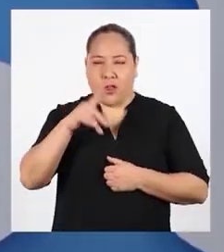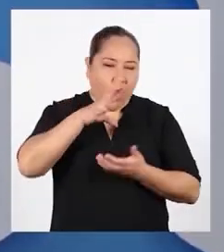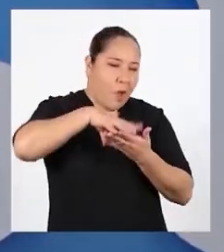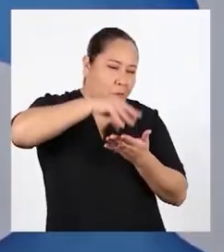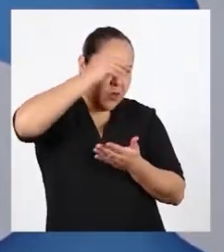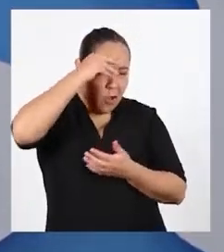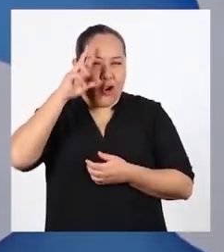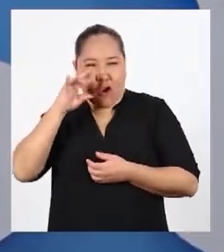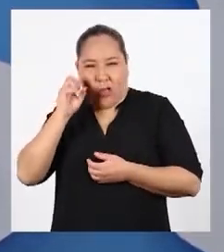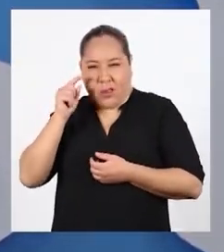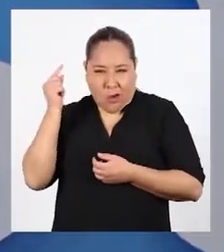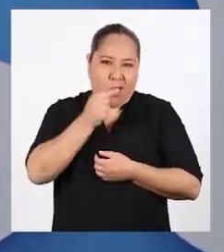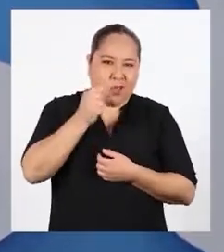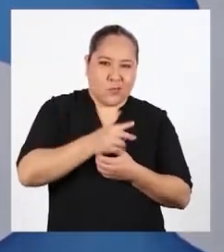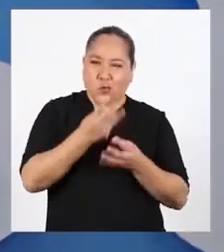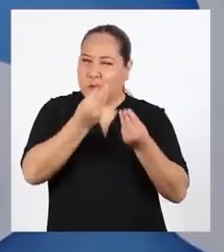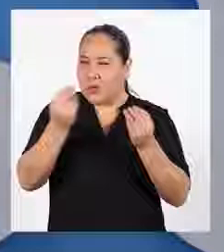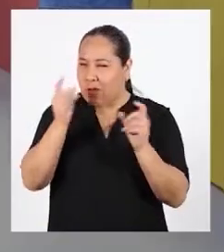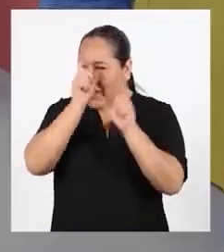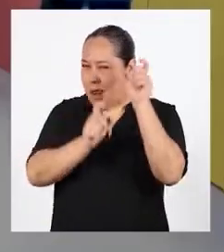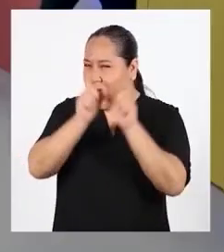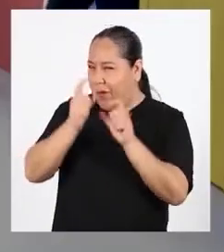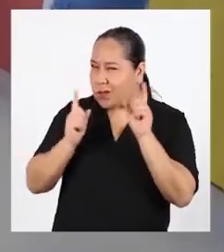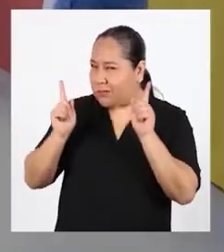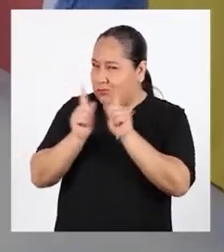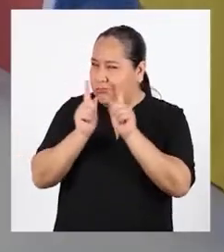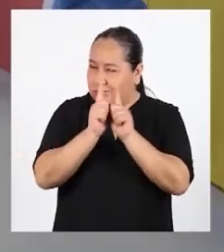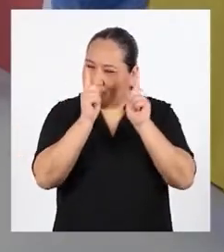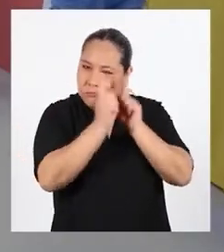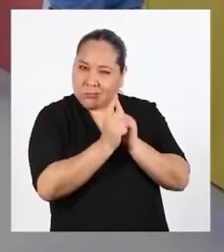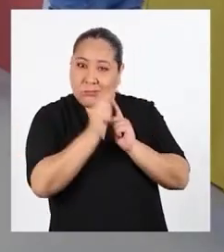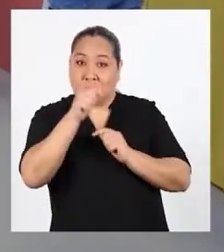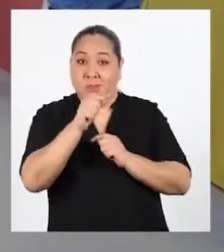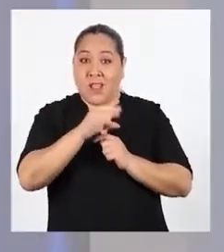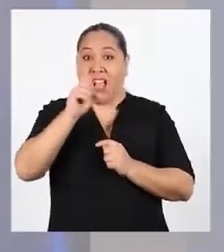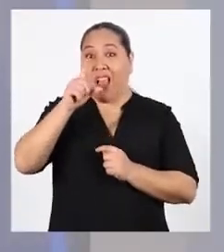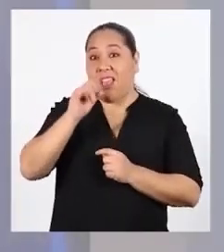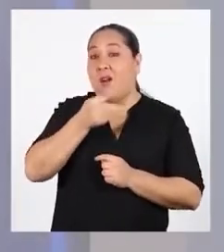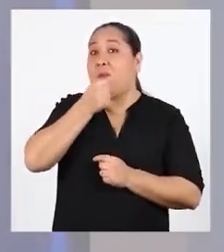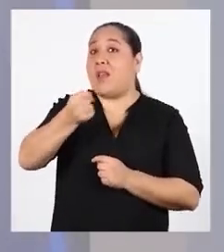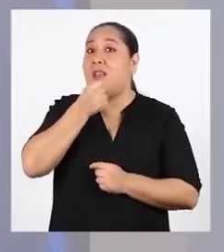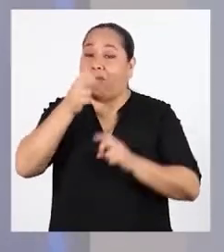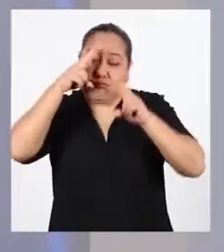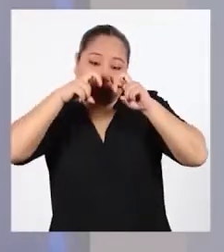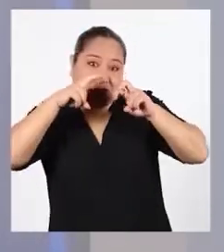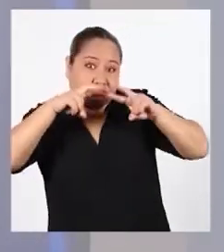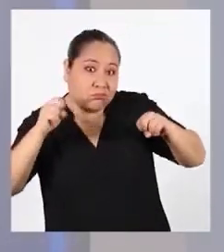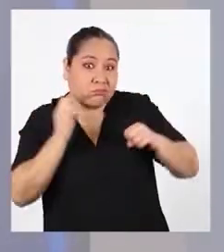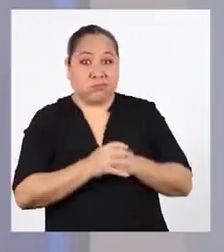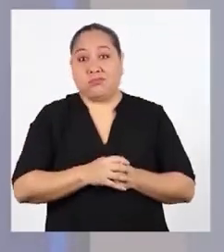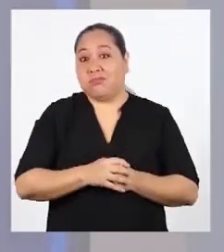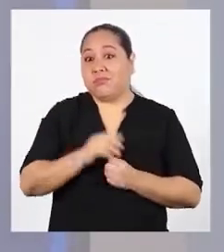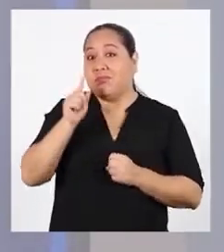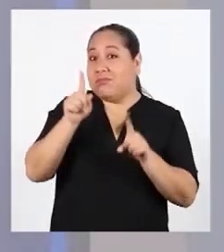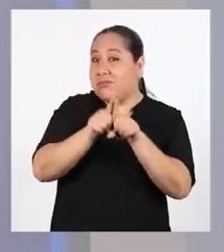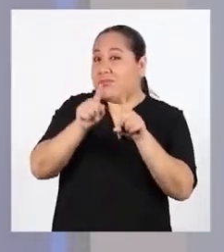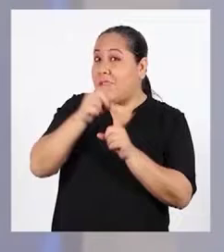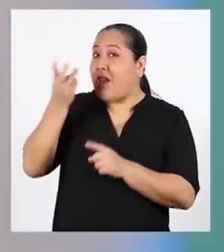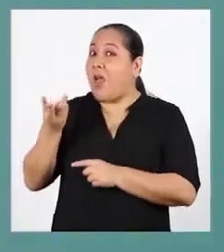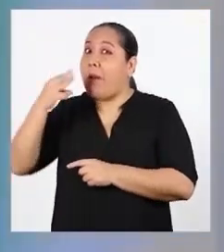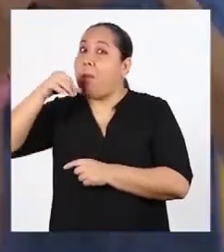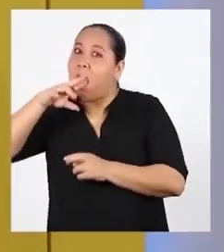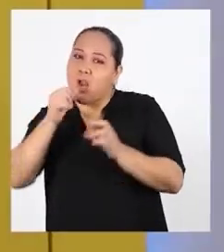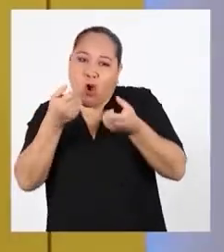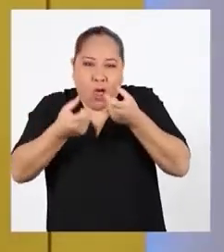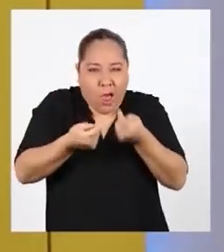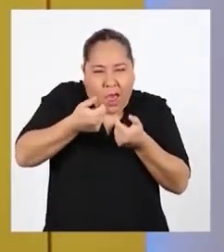Rodrigo aprende, Rodrigo es muchas personas a la vez. Es Alejandro, periodista, investigador. También es